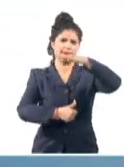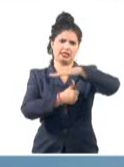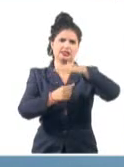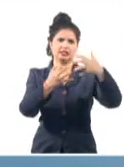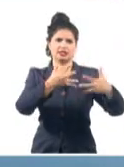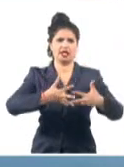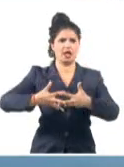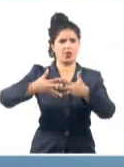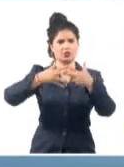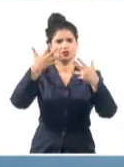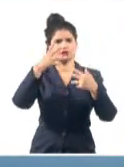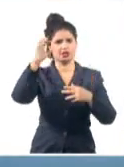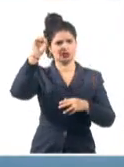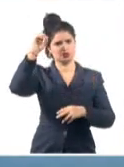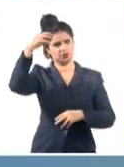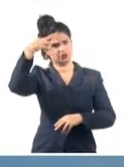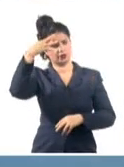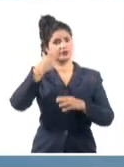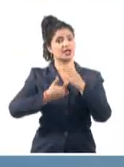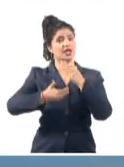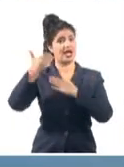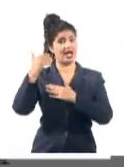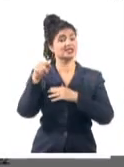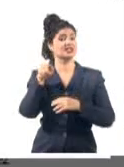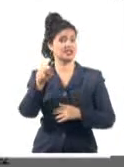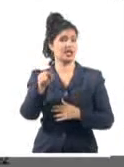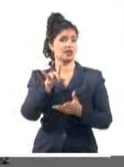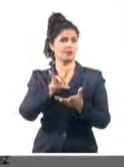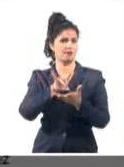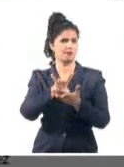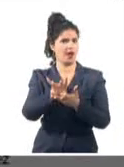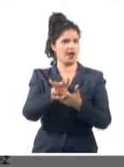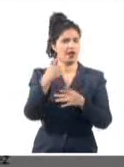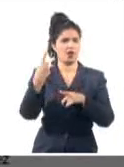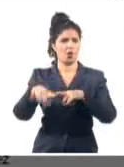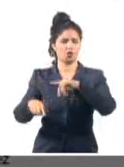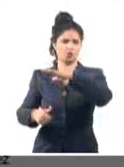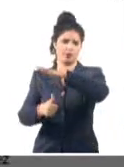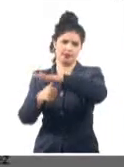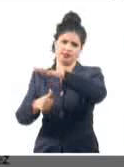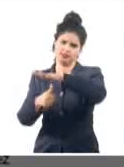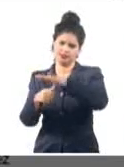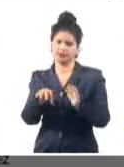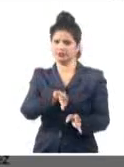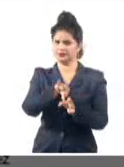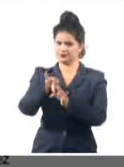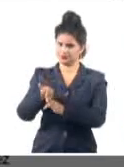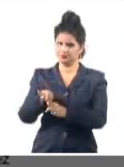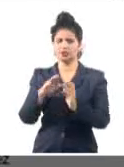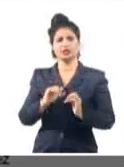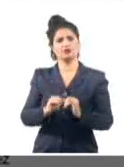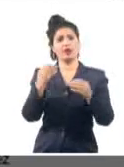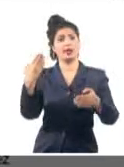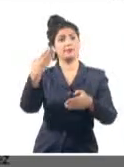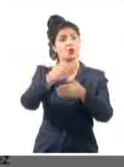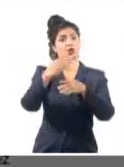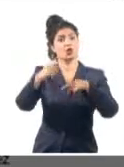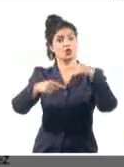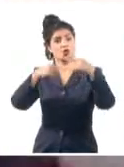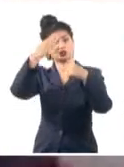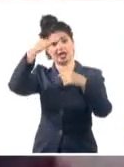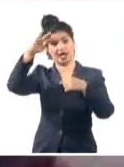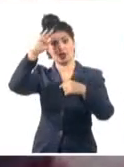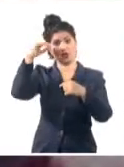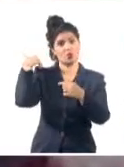despedida apenas unos días antes de dejar el cargo. Además, destaca el diario que el bloqueo contra Cuba tiene una vigencia de más de